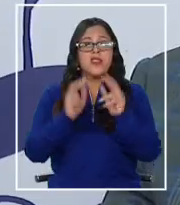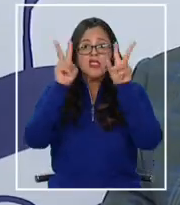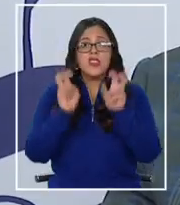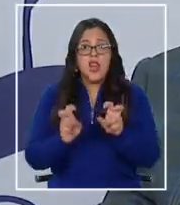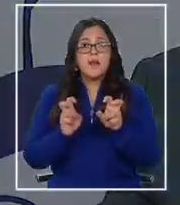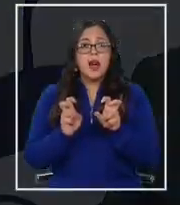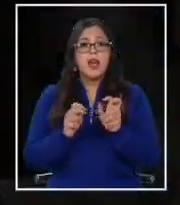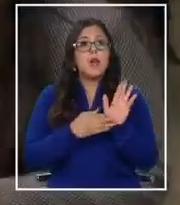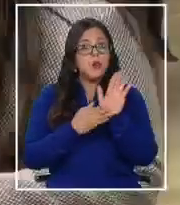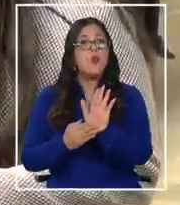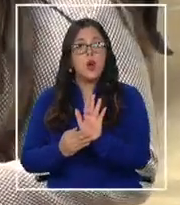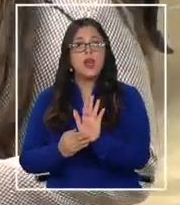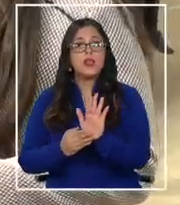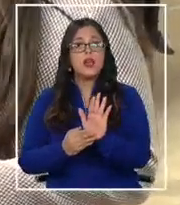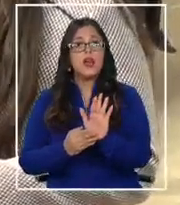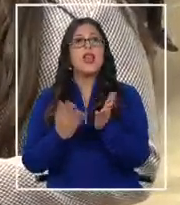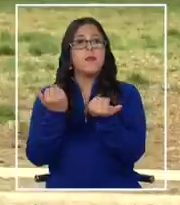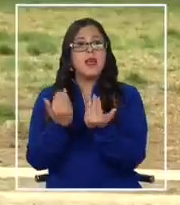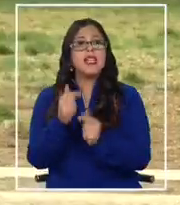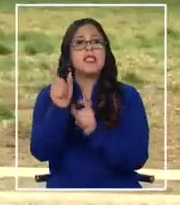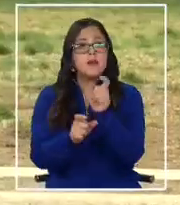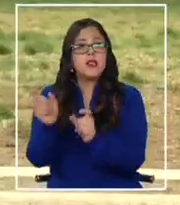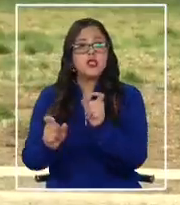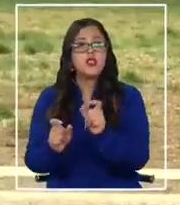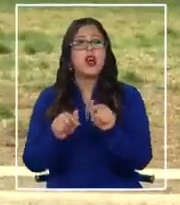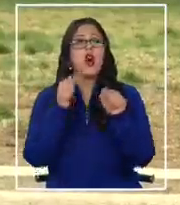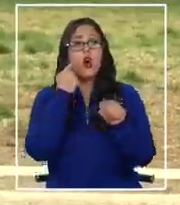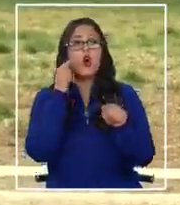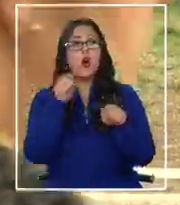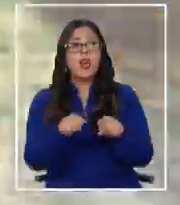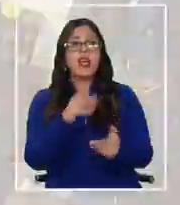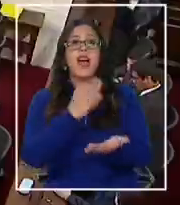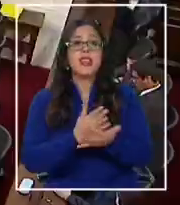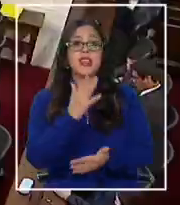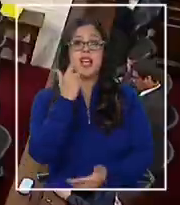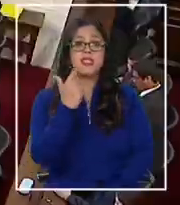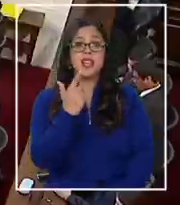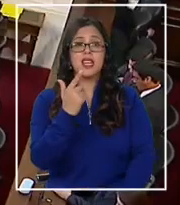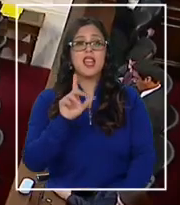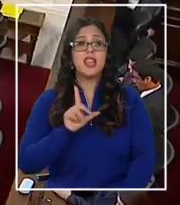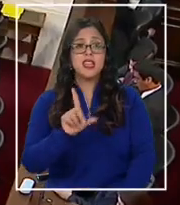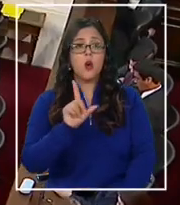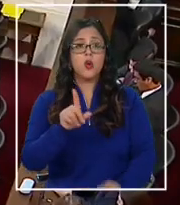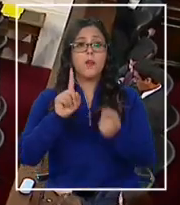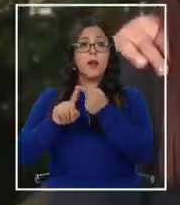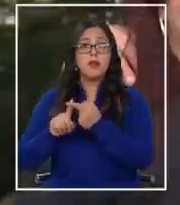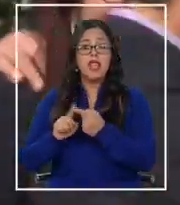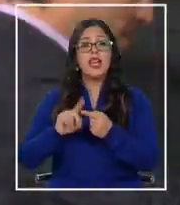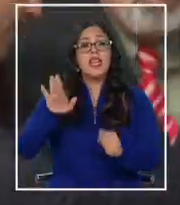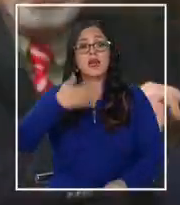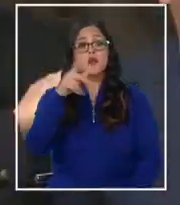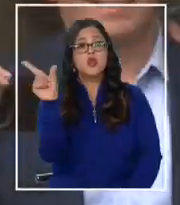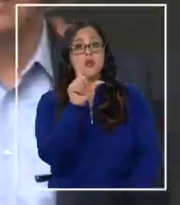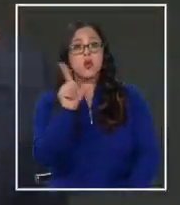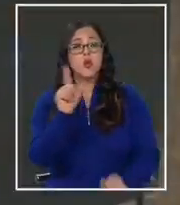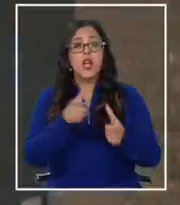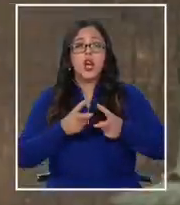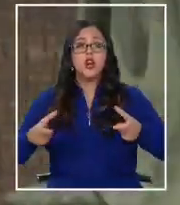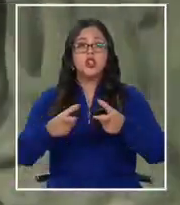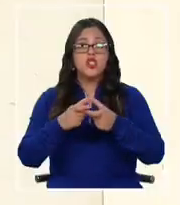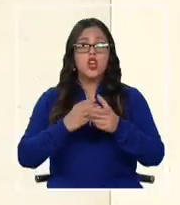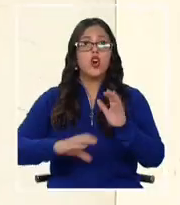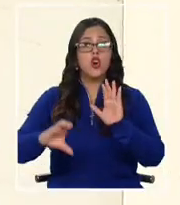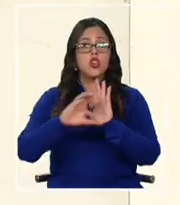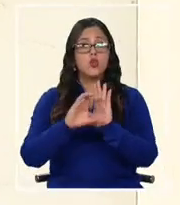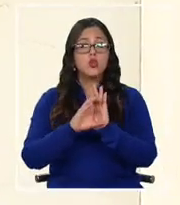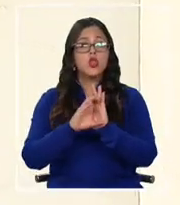distintos grupos ciudadanos. Grupos que tendrán hasta el 7 de julio para participar. Mientras, el próximo lunes se espera que el Consejo